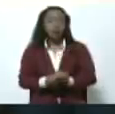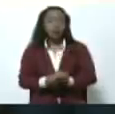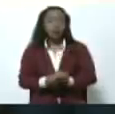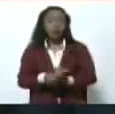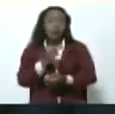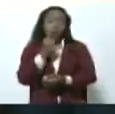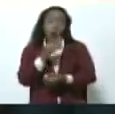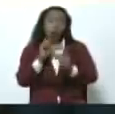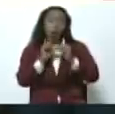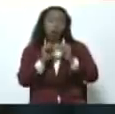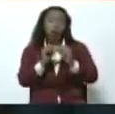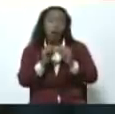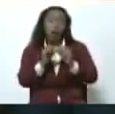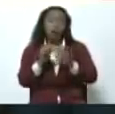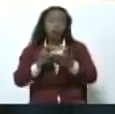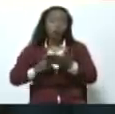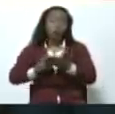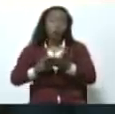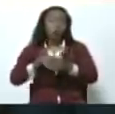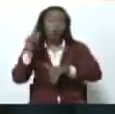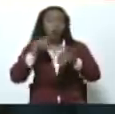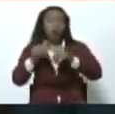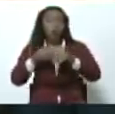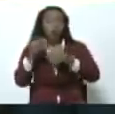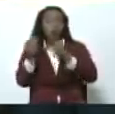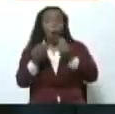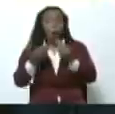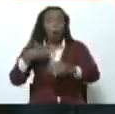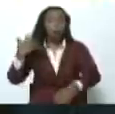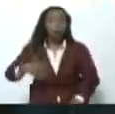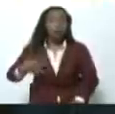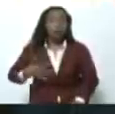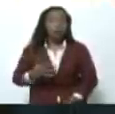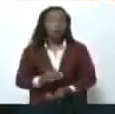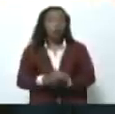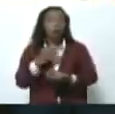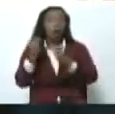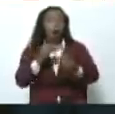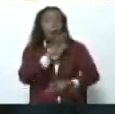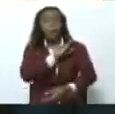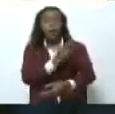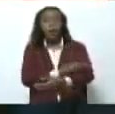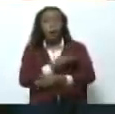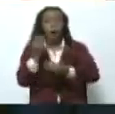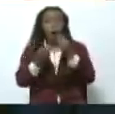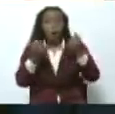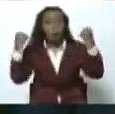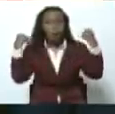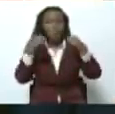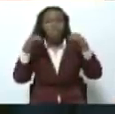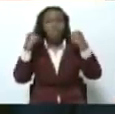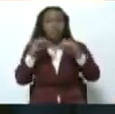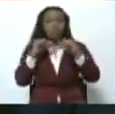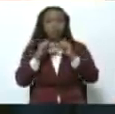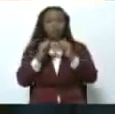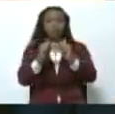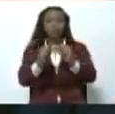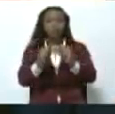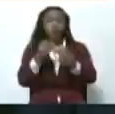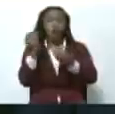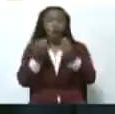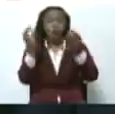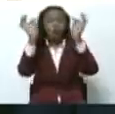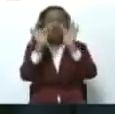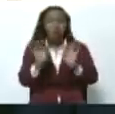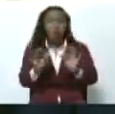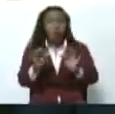Bueno, hay que seguir recuperando el voto como derecho, como poder, como ejercicio permanente, como